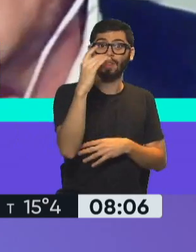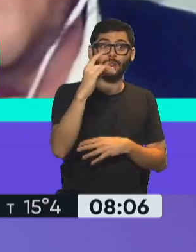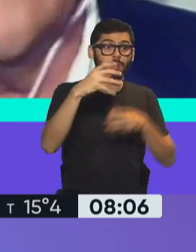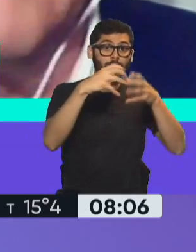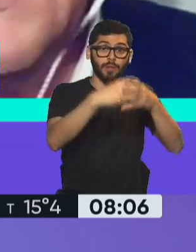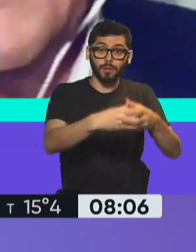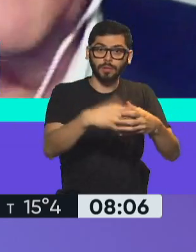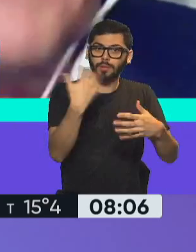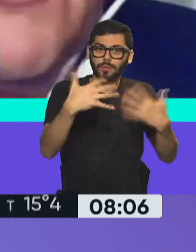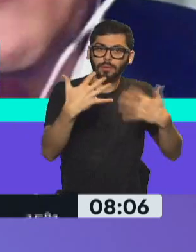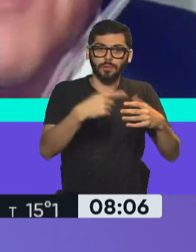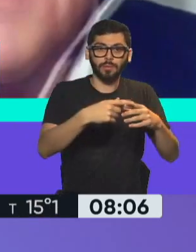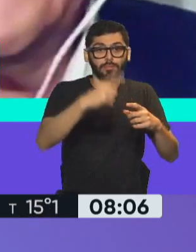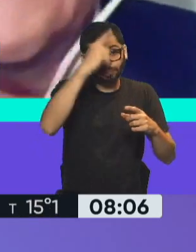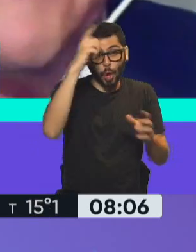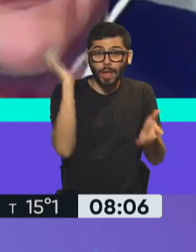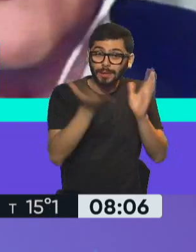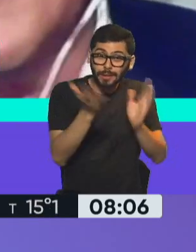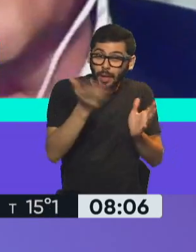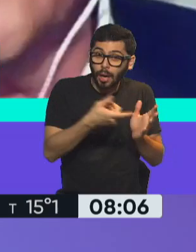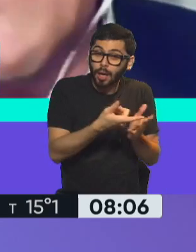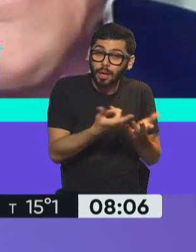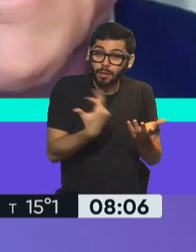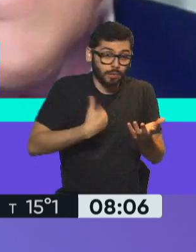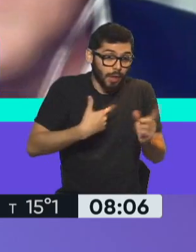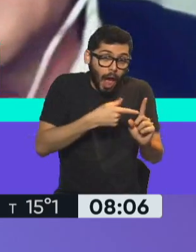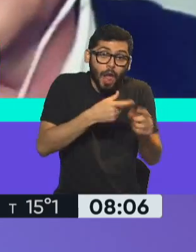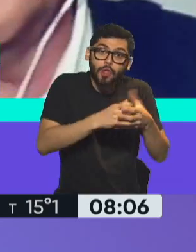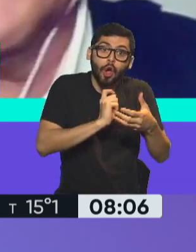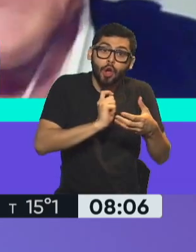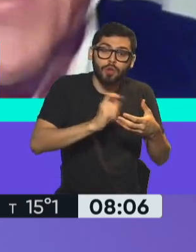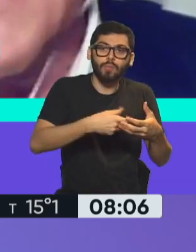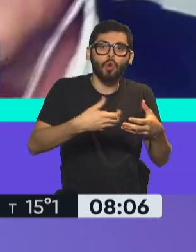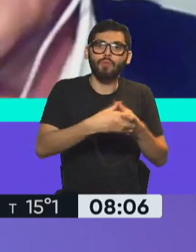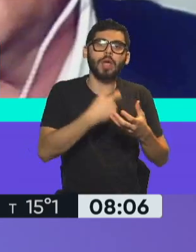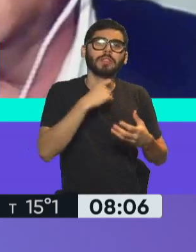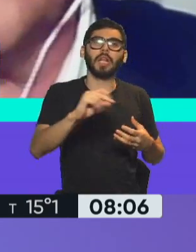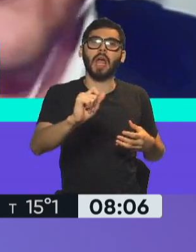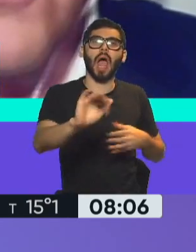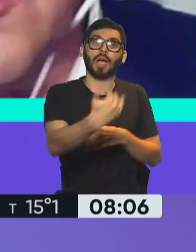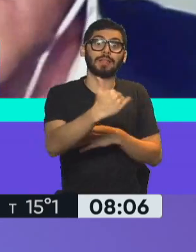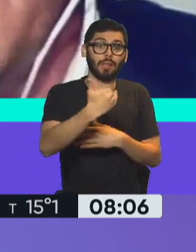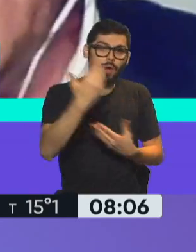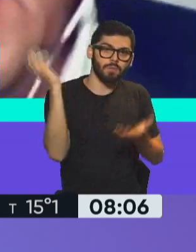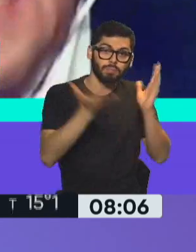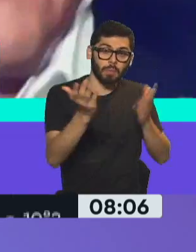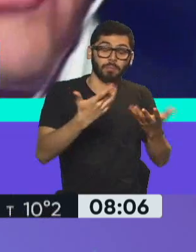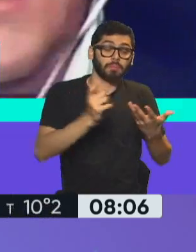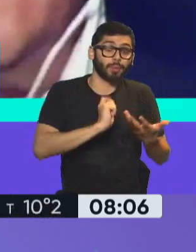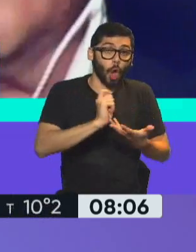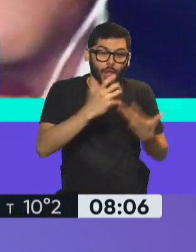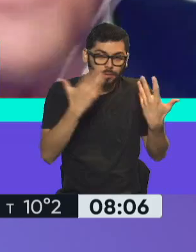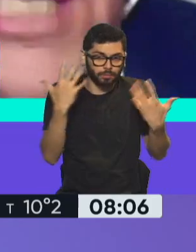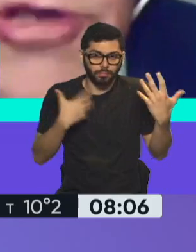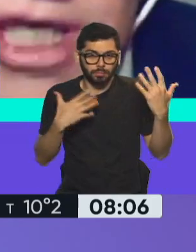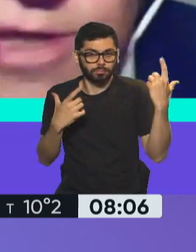que fueron reprimidos por la policía y por los sectores de la derecha que querían que se vayan. Todos esos periodistas tuvieron